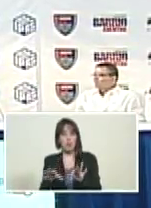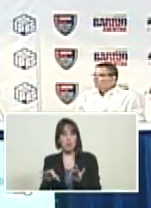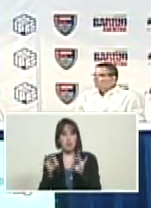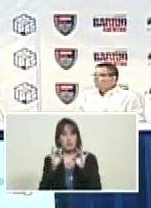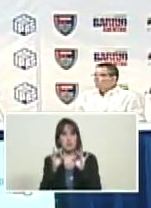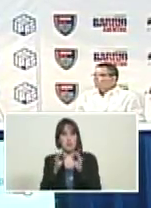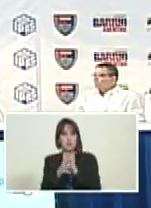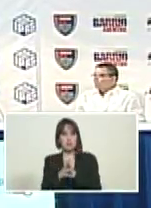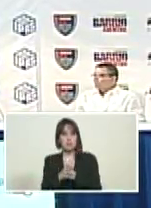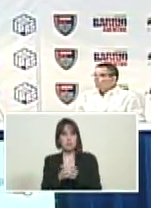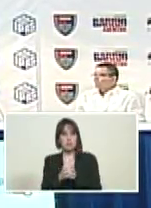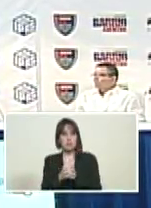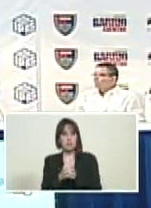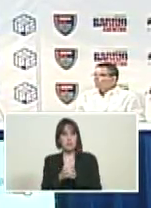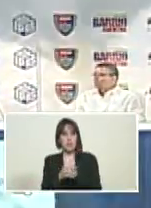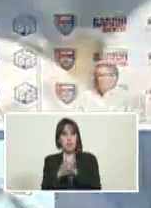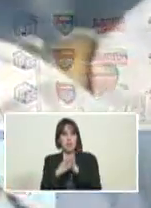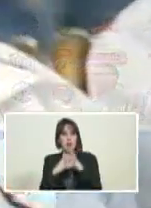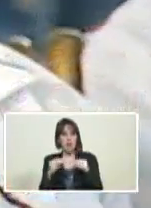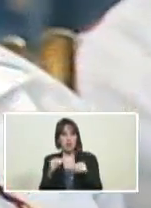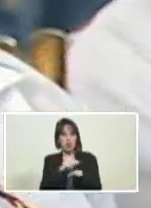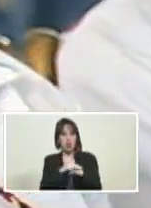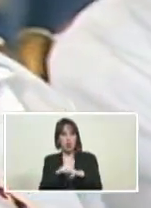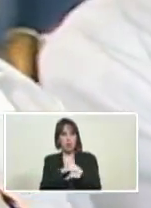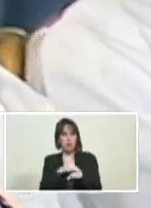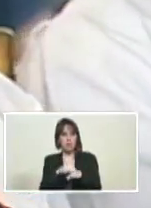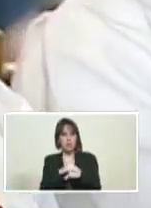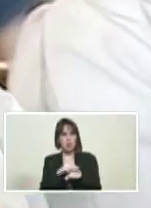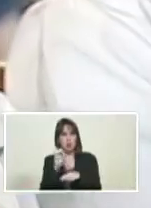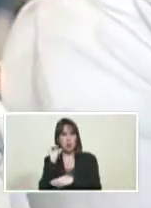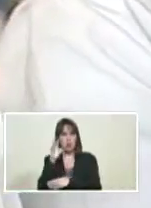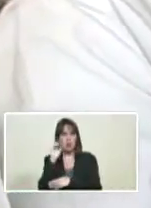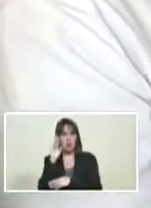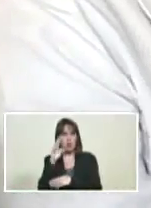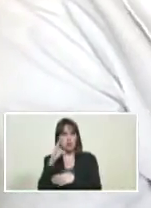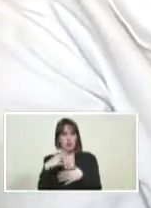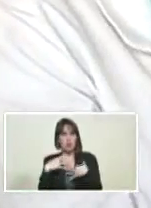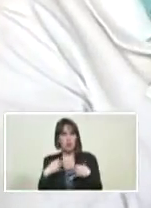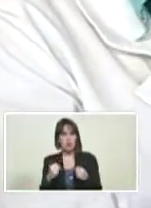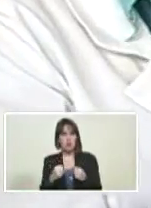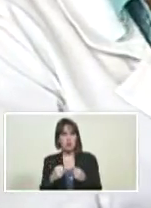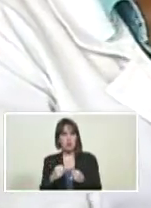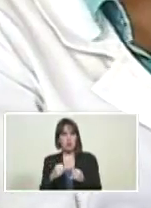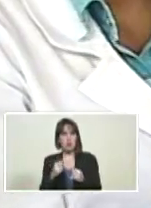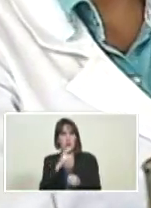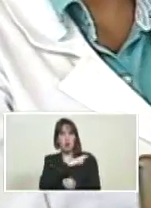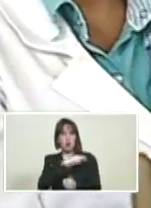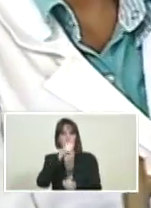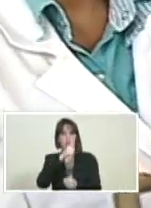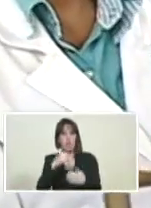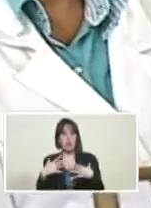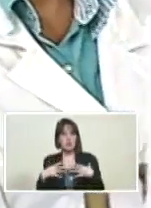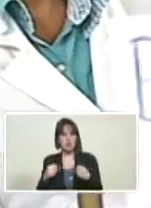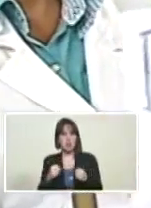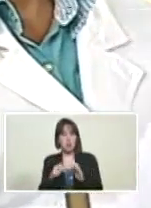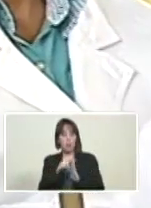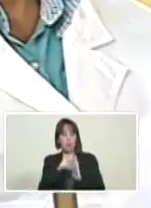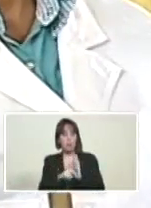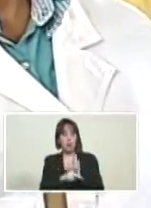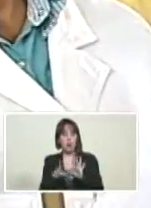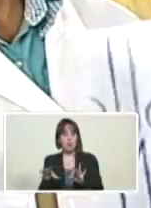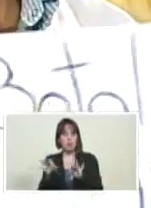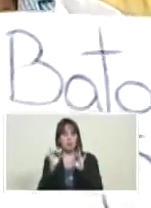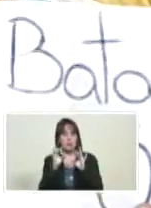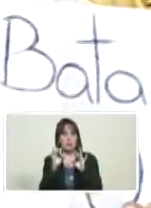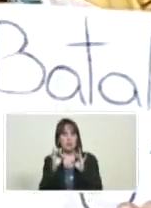aquí, a todos los miembros del Congreso Revolucionario de la Salud, a todas las autoridades de salud del país, un plan especial para